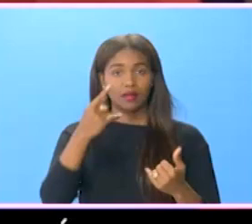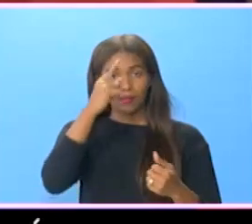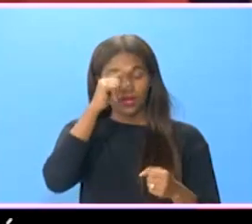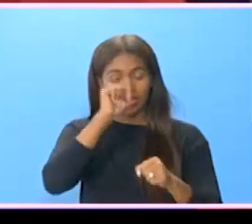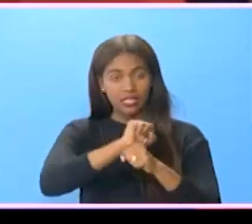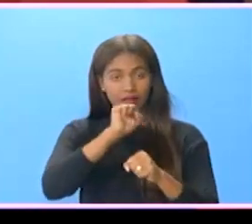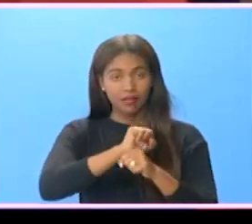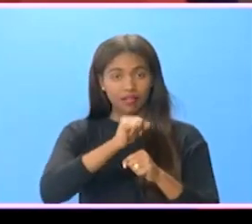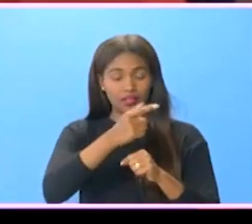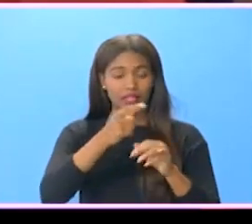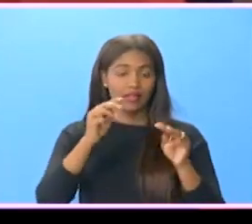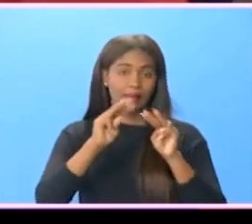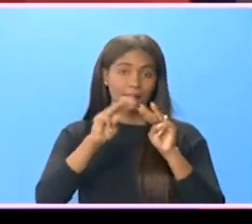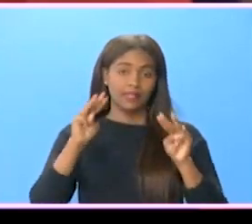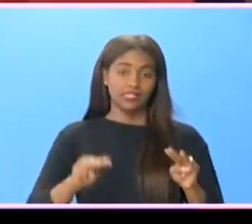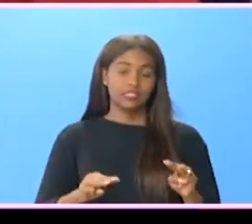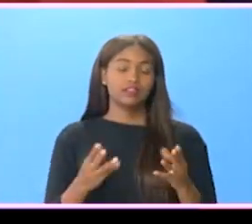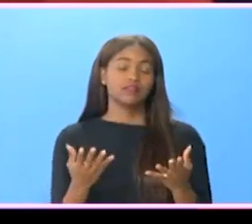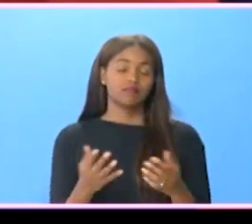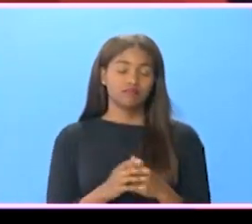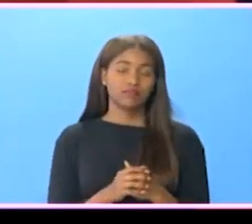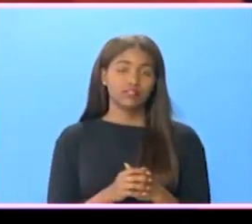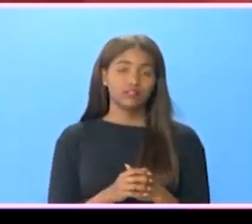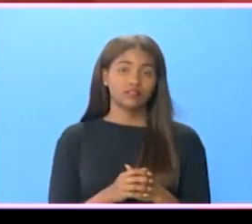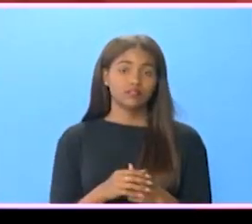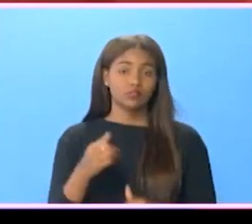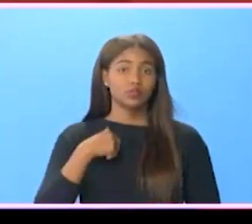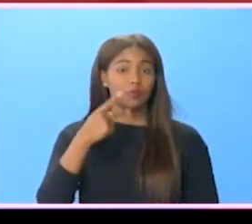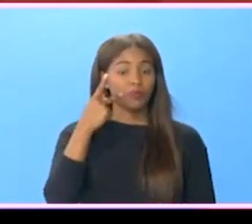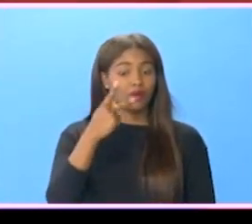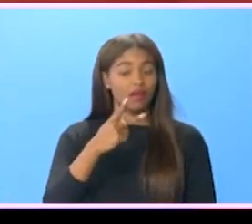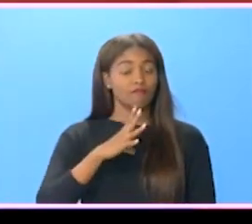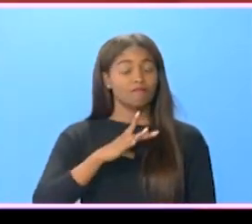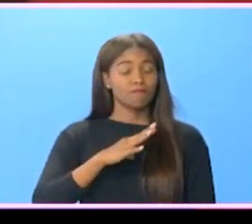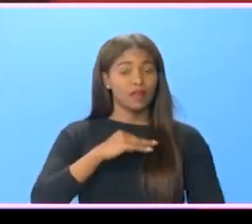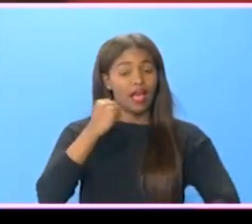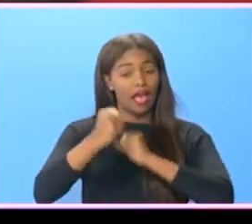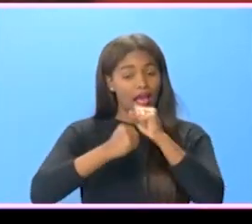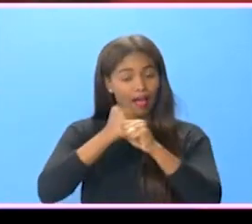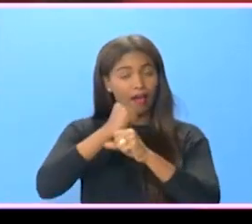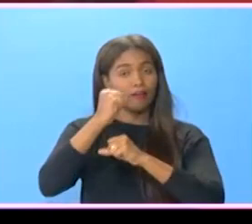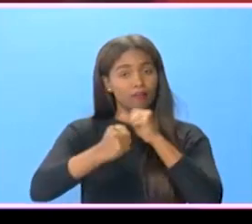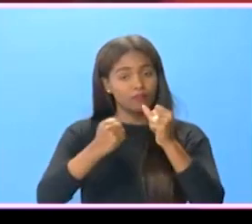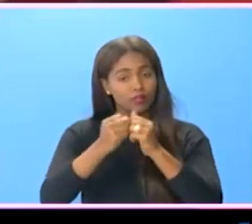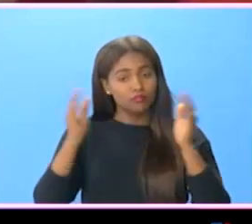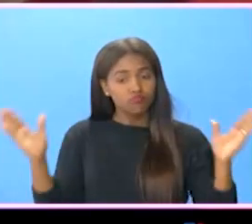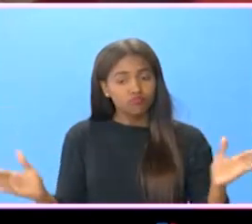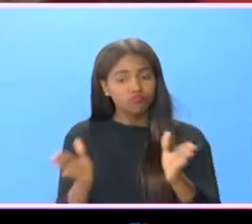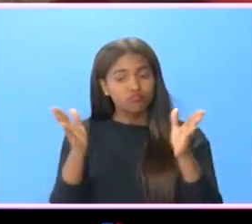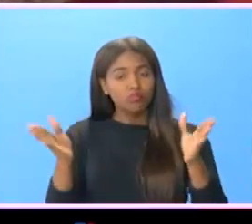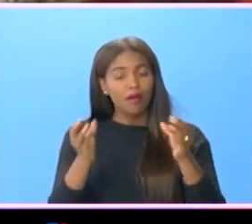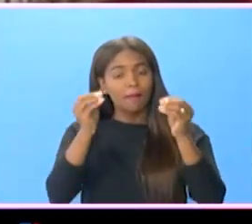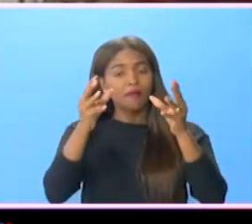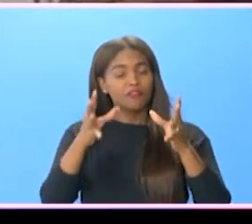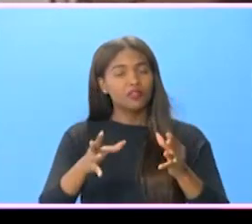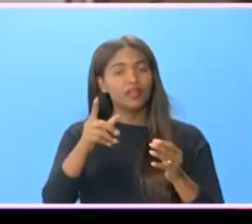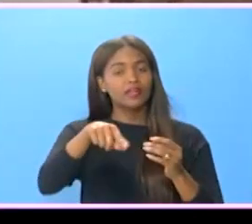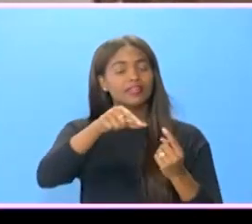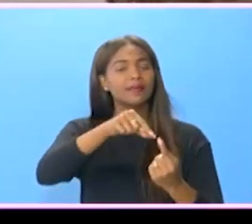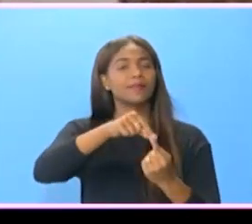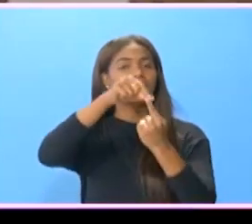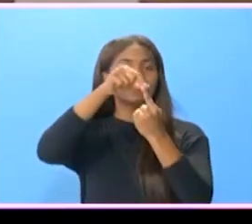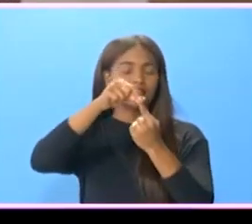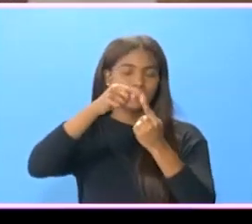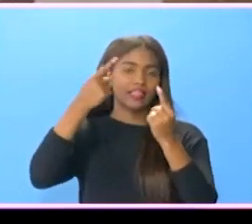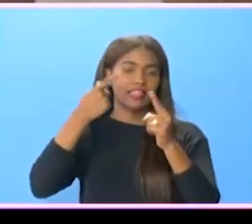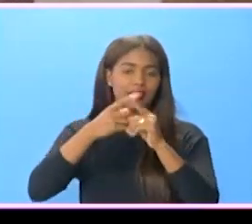magisterio. Veo que con beneplácito que cada año se han motivado los maestros, especialmente